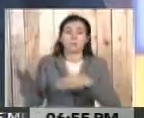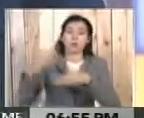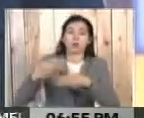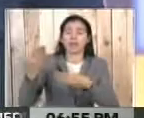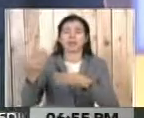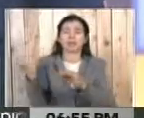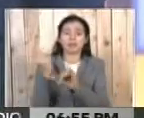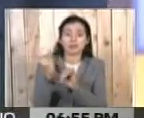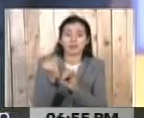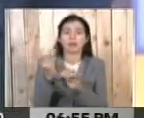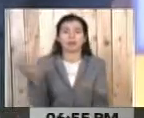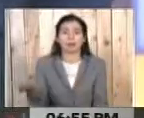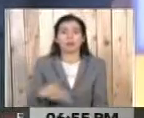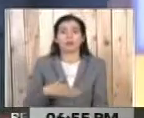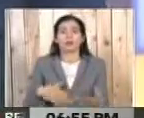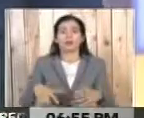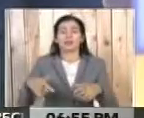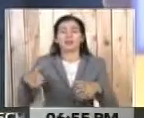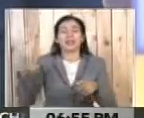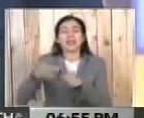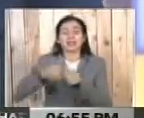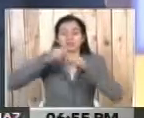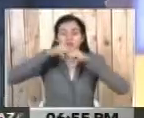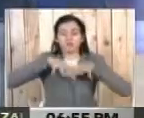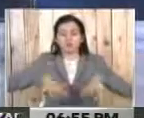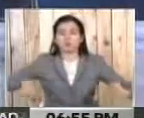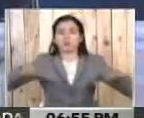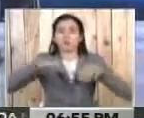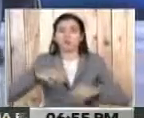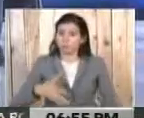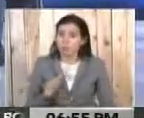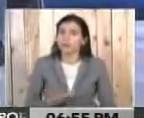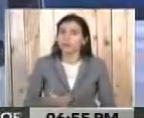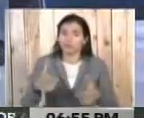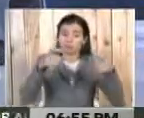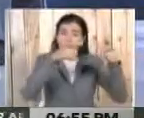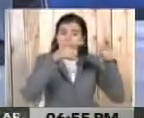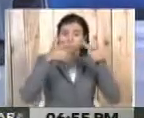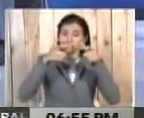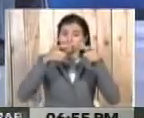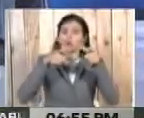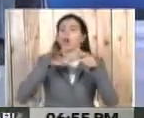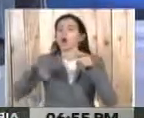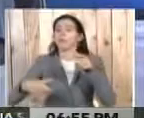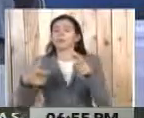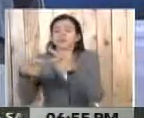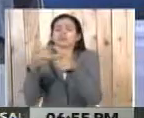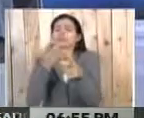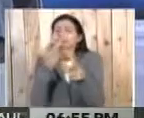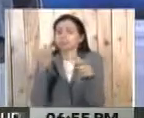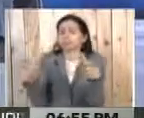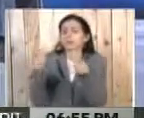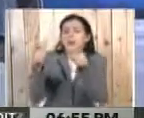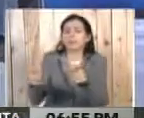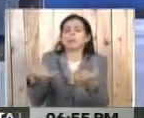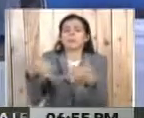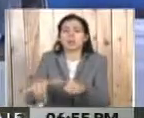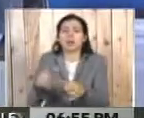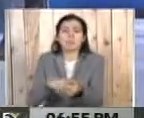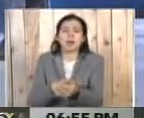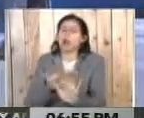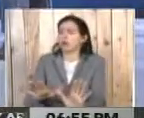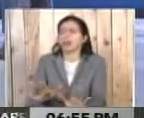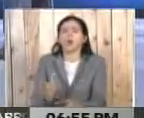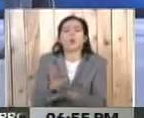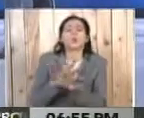puede rociar gas sobre la gente, o sea, un dron puede ser un arma. Y claro, tú compras un droncito de eso para un hijo, para un hermano, y tú dices, bueno, eso